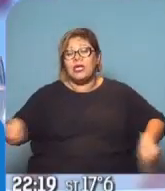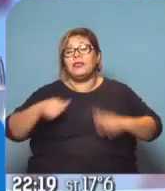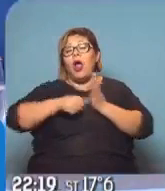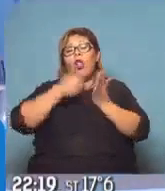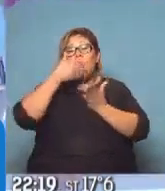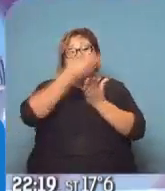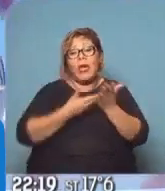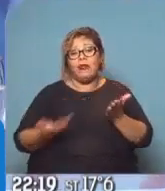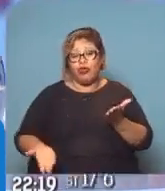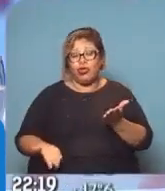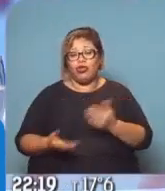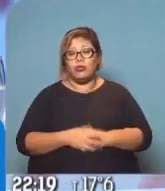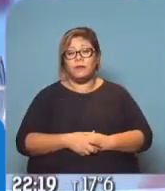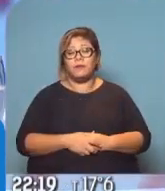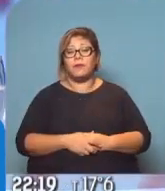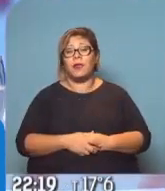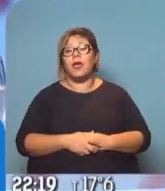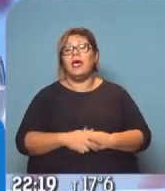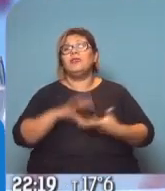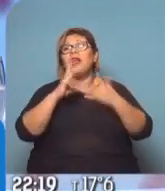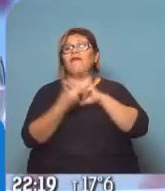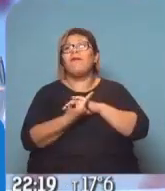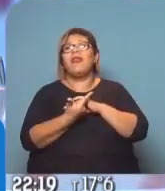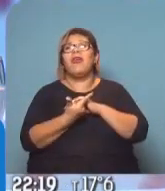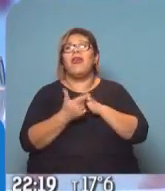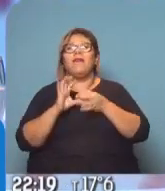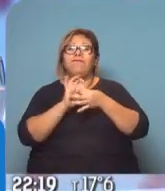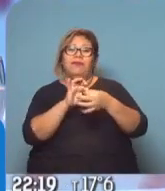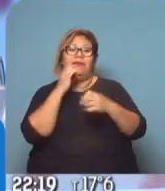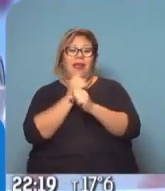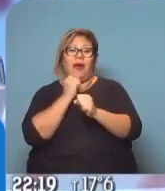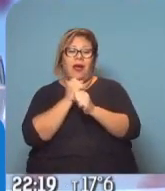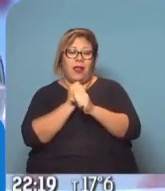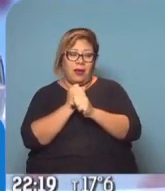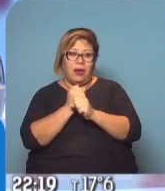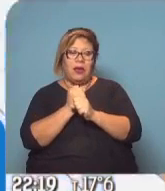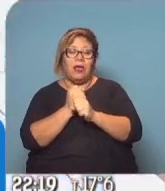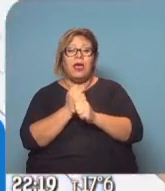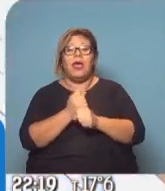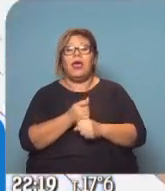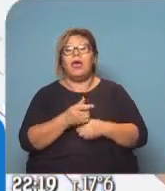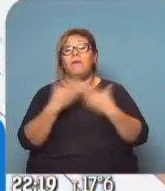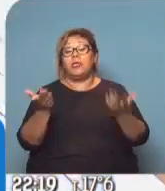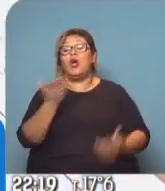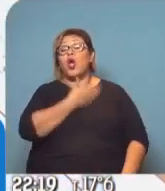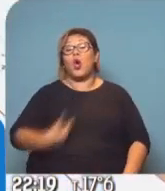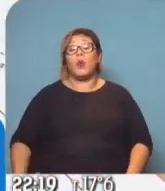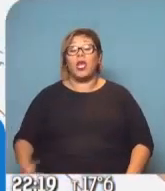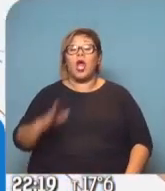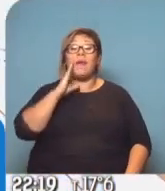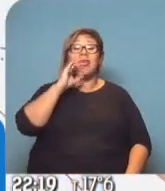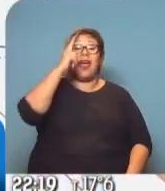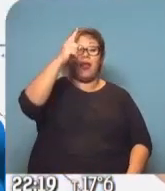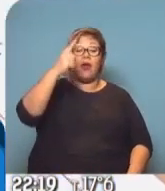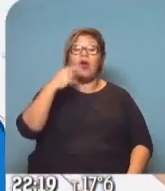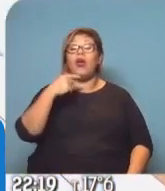había una relación de trabajo con Wikileaks. Entonces, lo que quiere hacer el gobierno americano es ponerlo a Wikileaks como